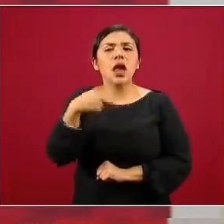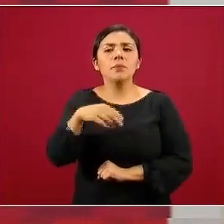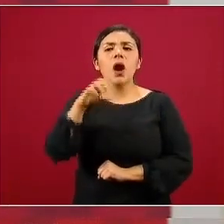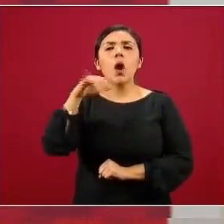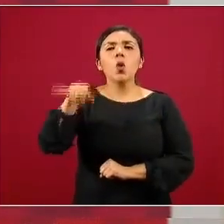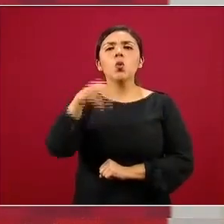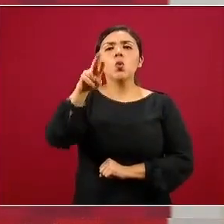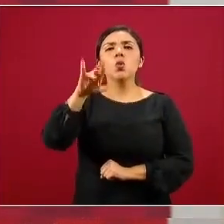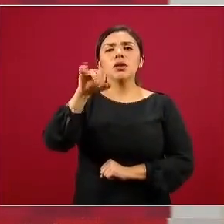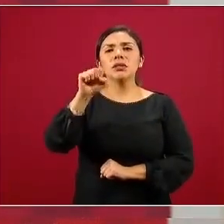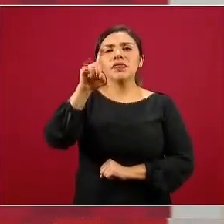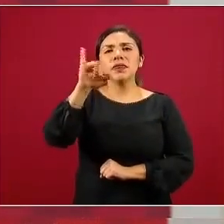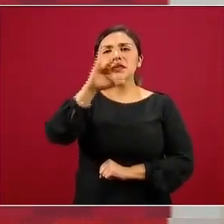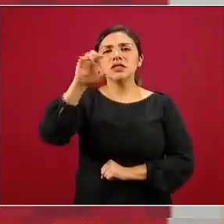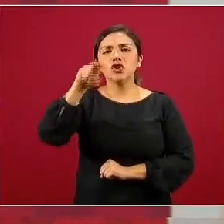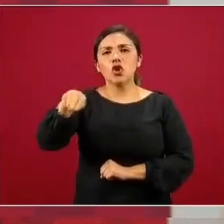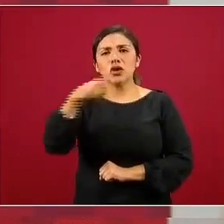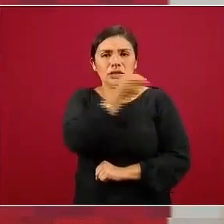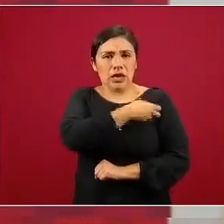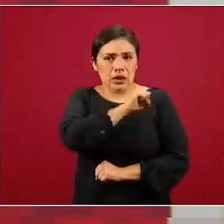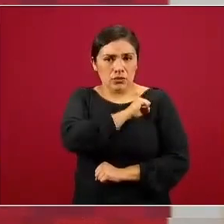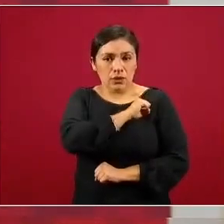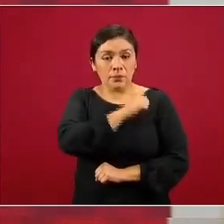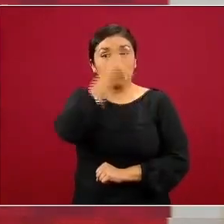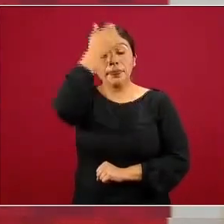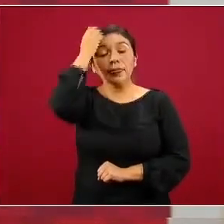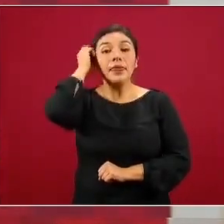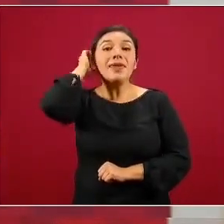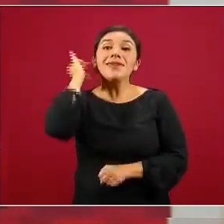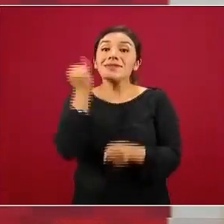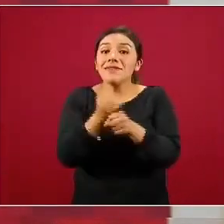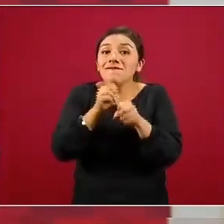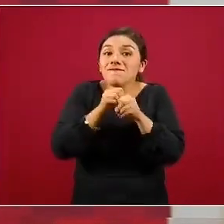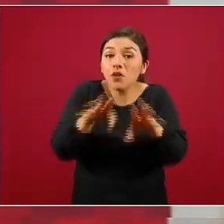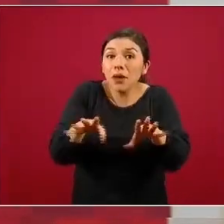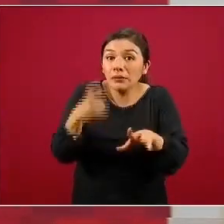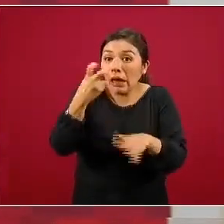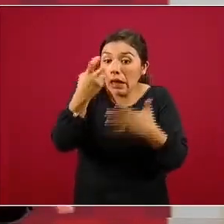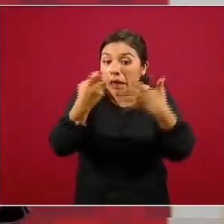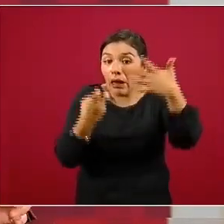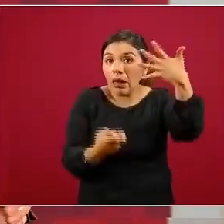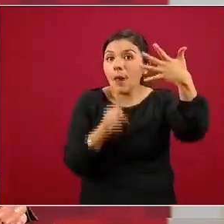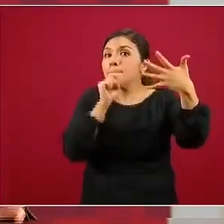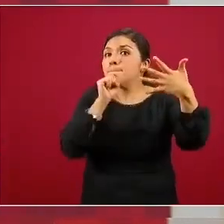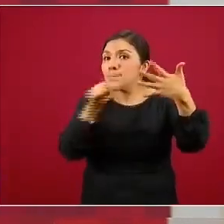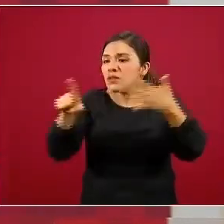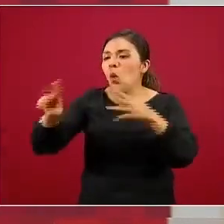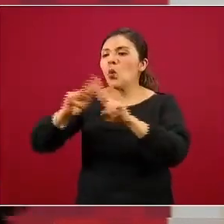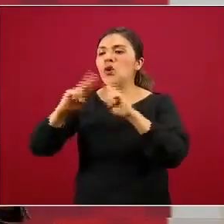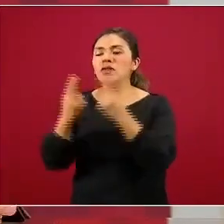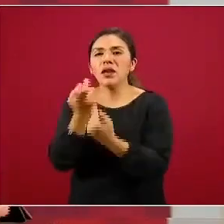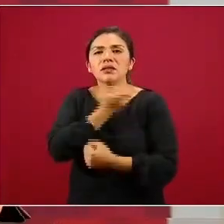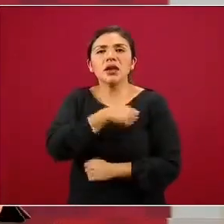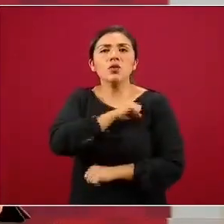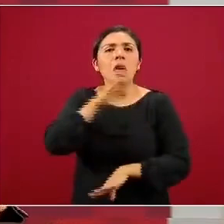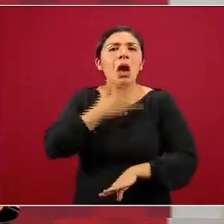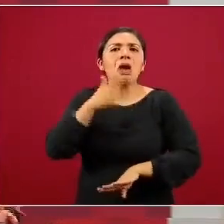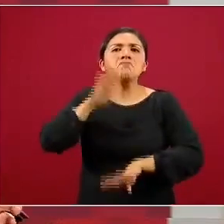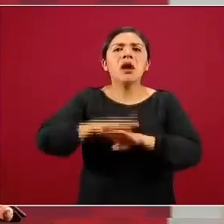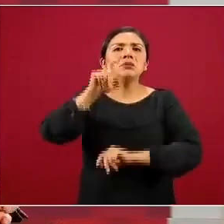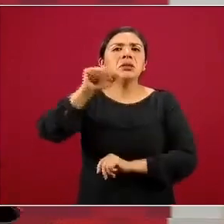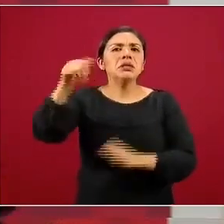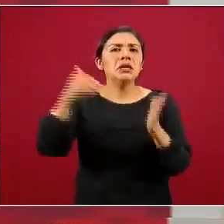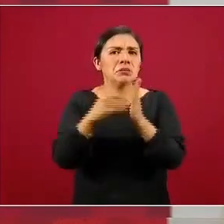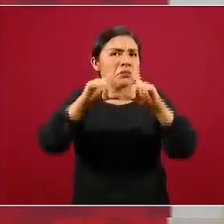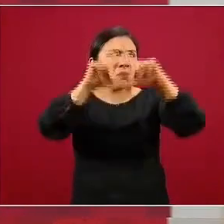las jurisdicciones sanitarias. Los datos vienen directamente de las unidades de salud, que hay más de 26,000